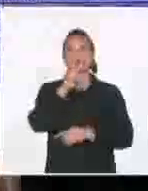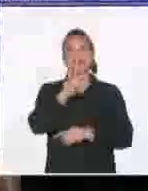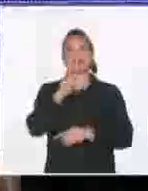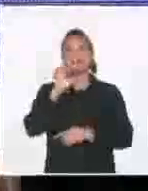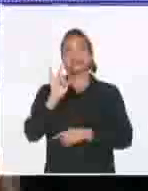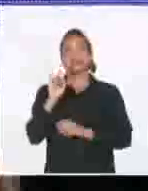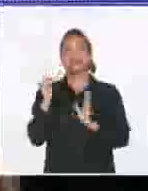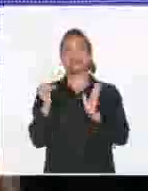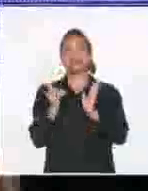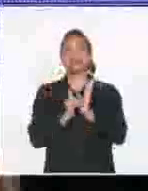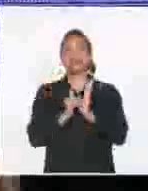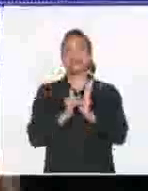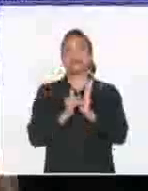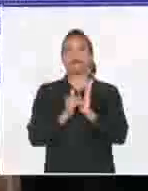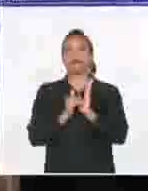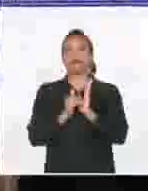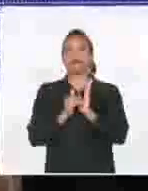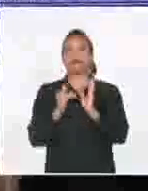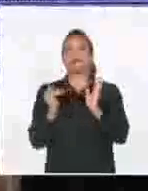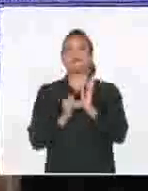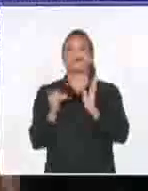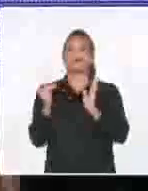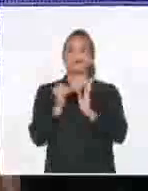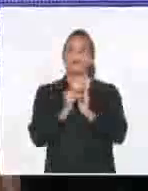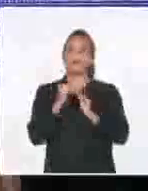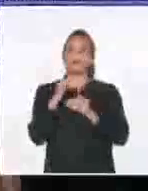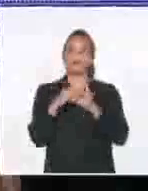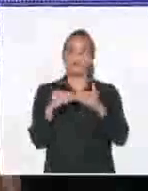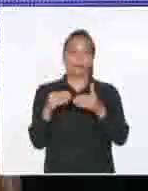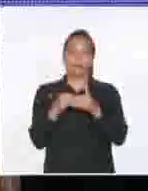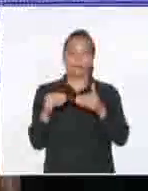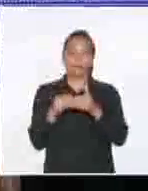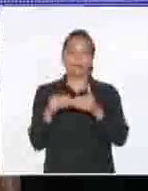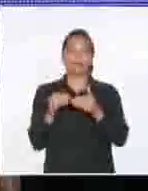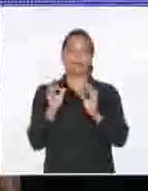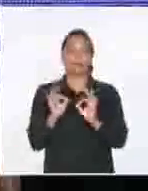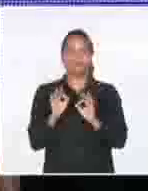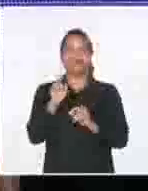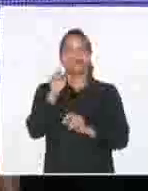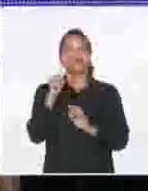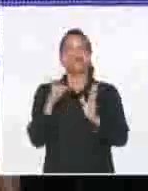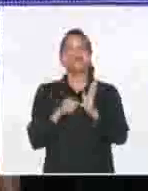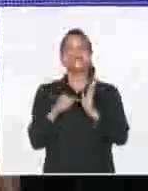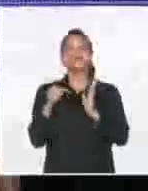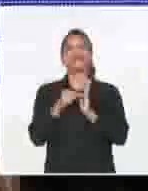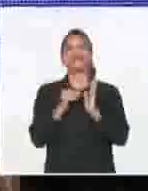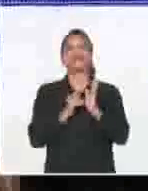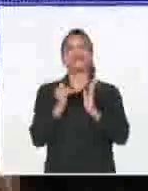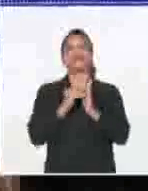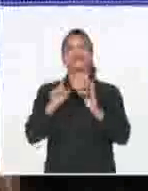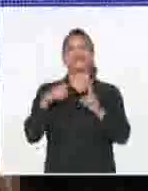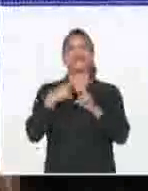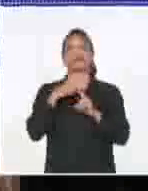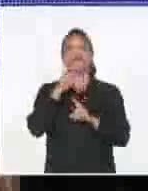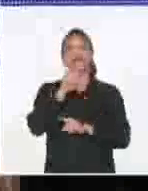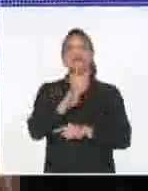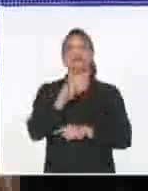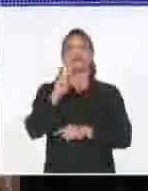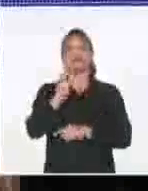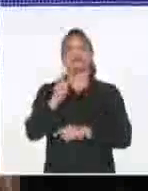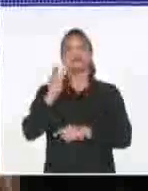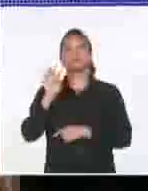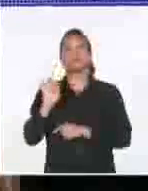337.000 millones de dólares. Es decir, 1 millón de millones más